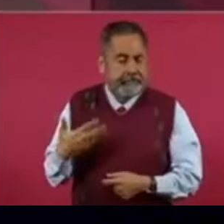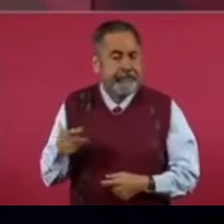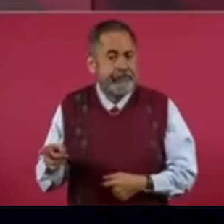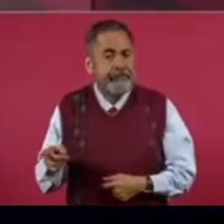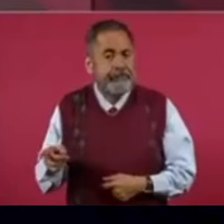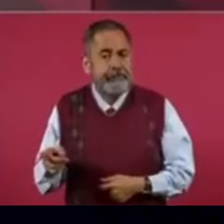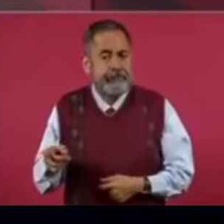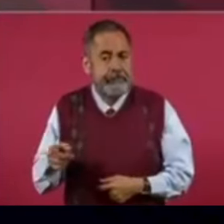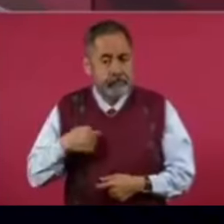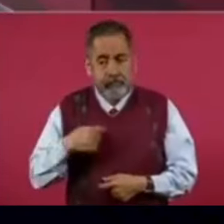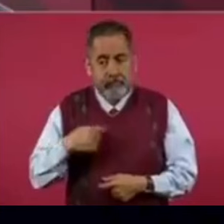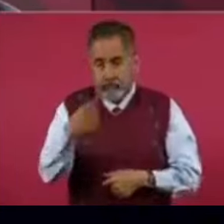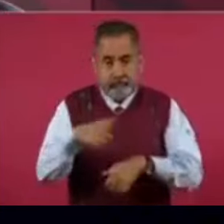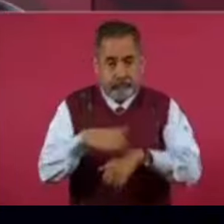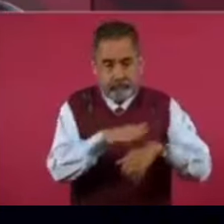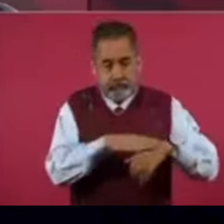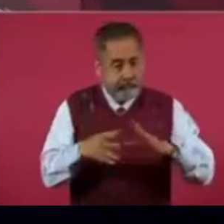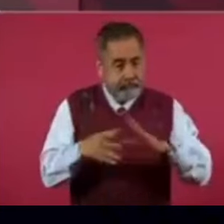Y les decía yo